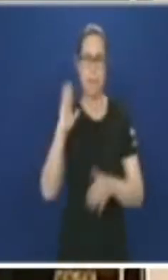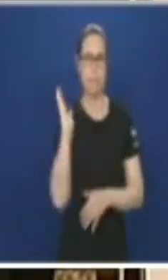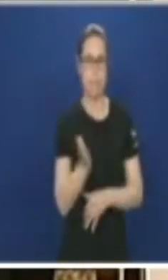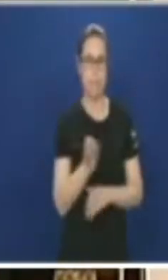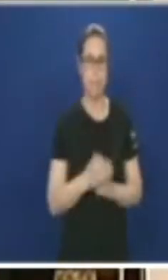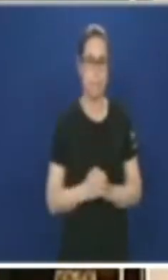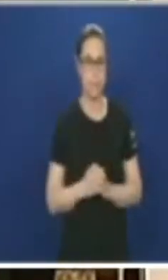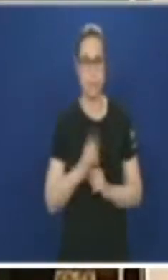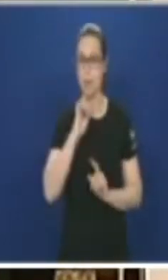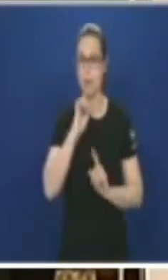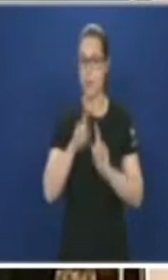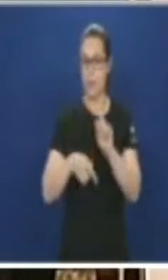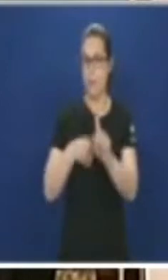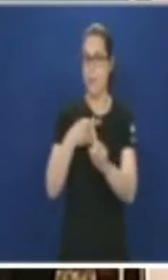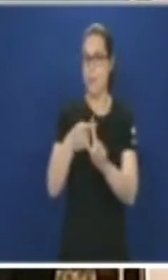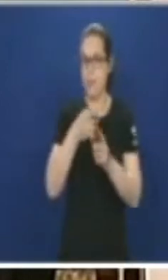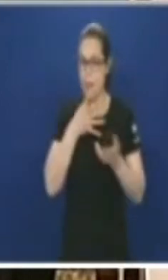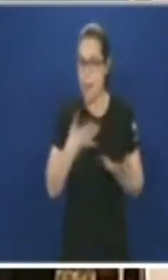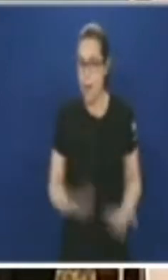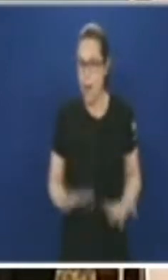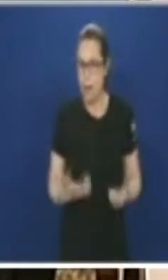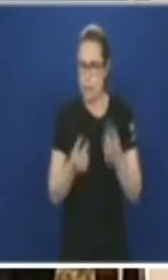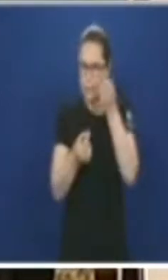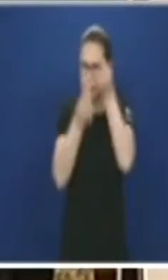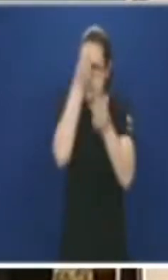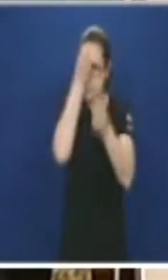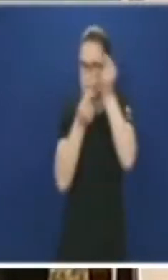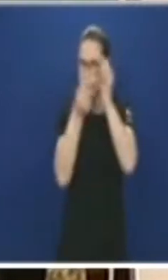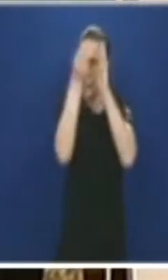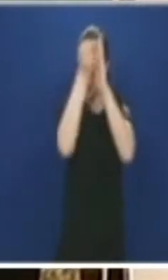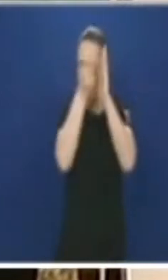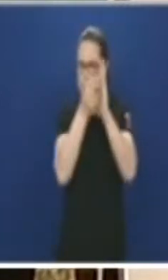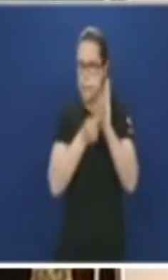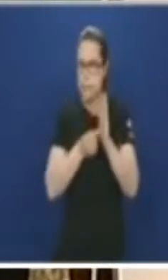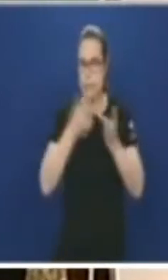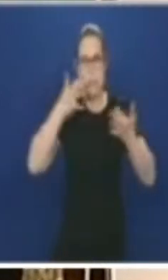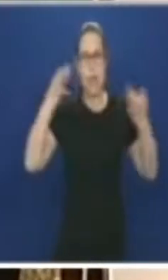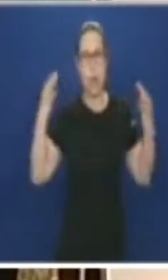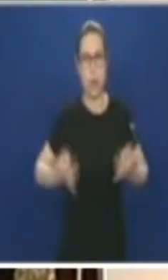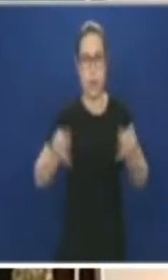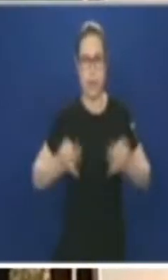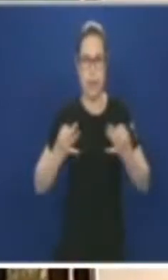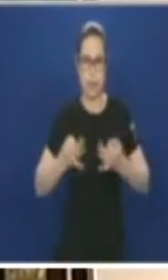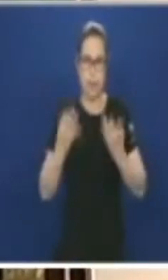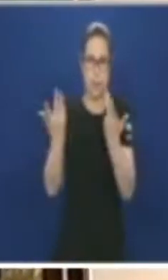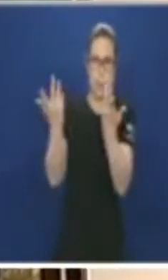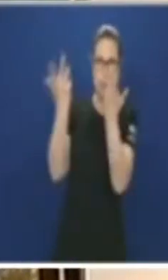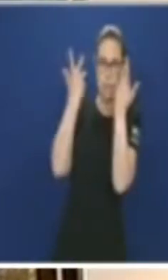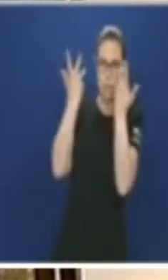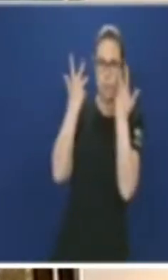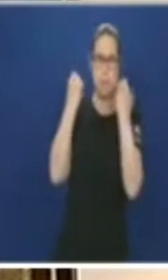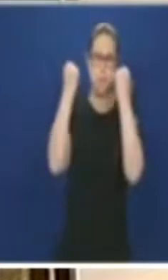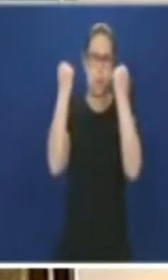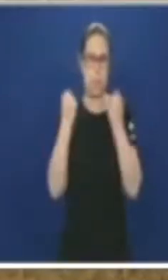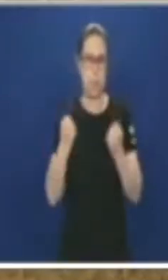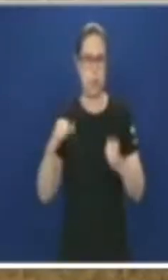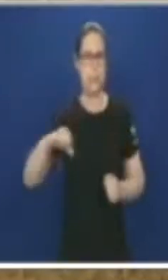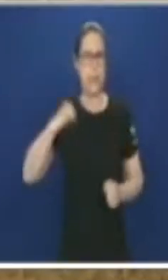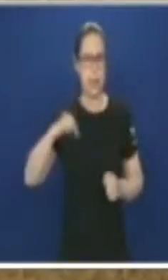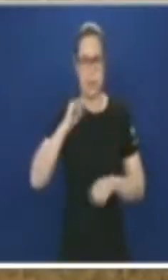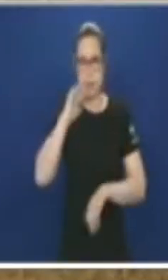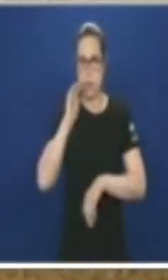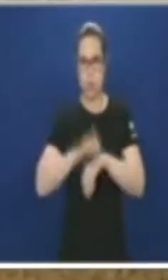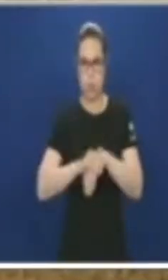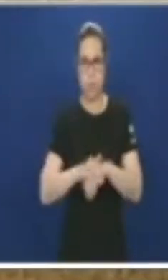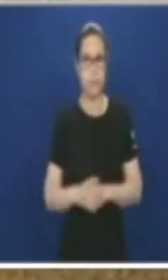despois, facémolo con estritas medidas de seguridade, seguindo as recomendacións das autoridades sanitarias. Escollemos este vestíbulo